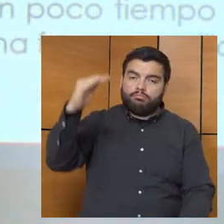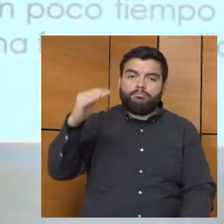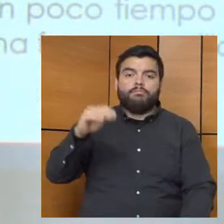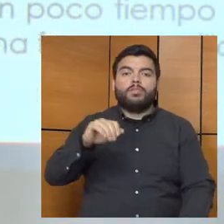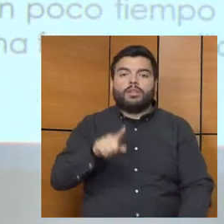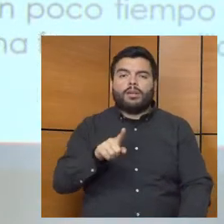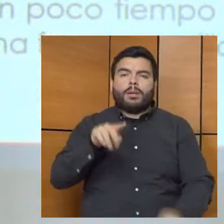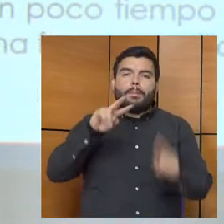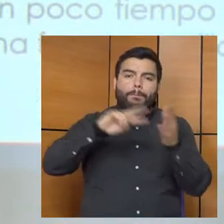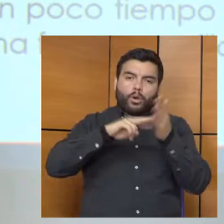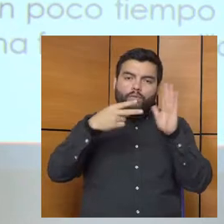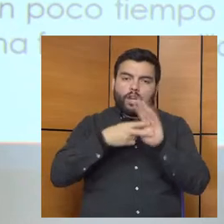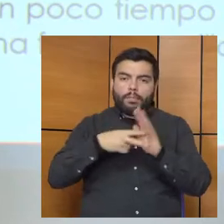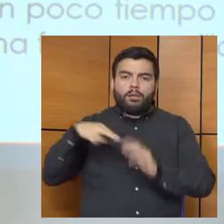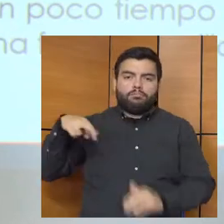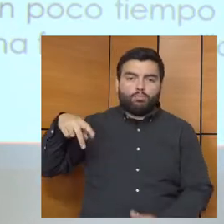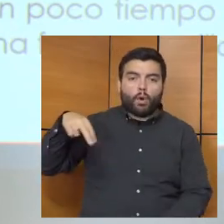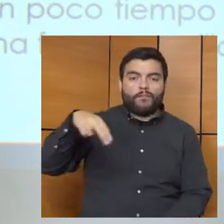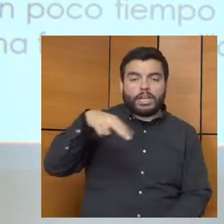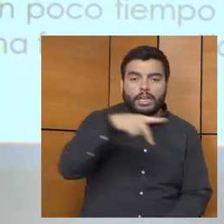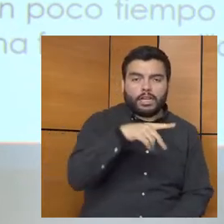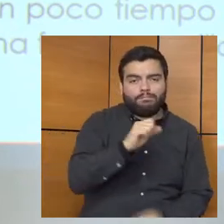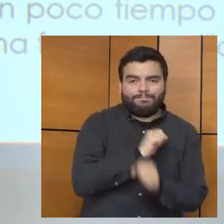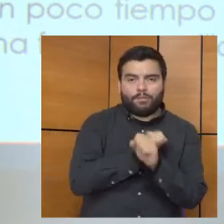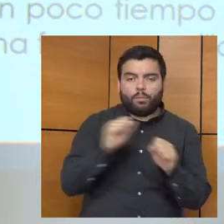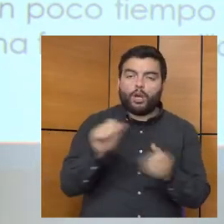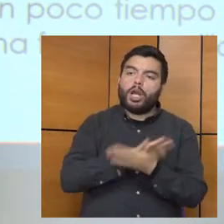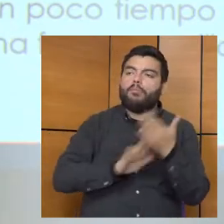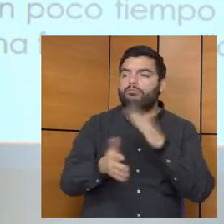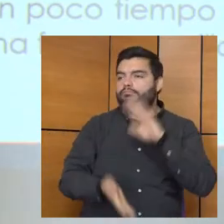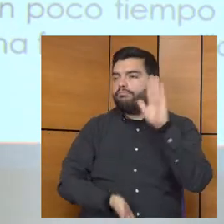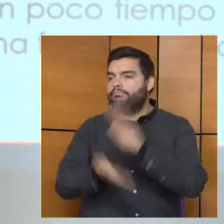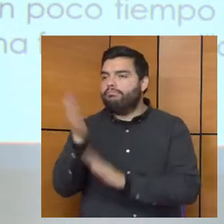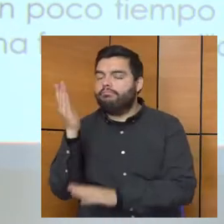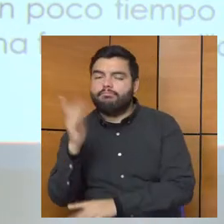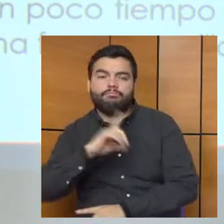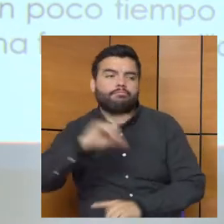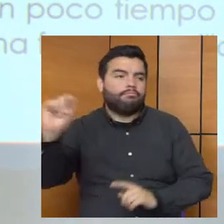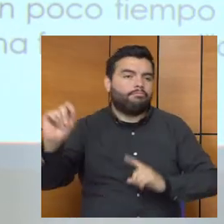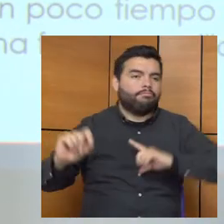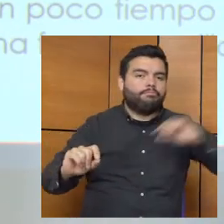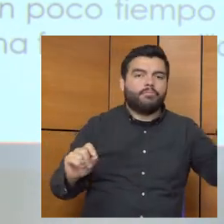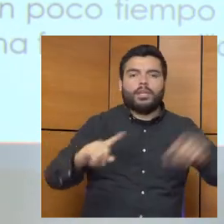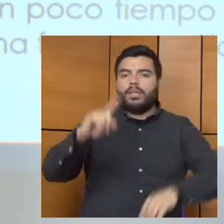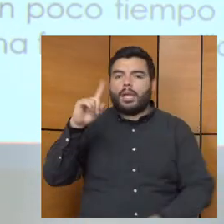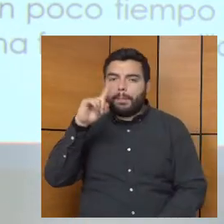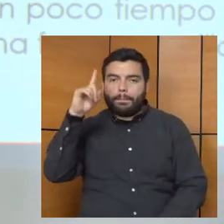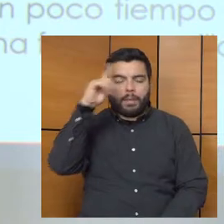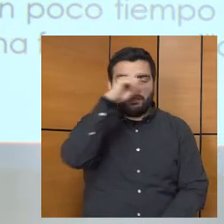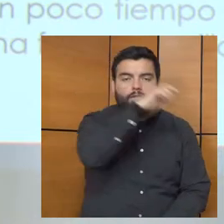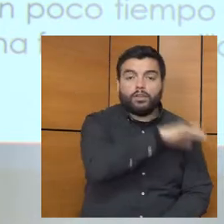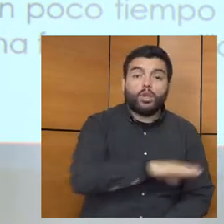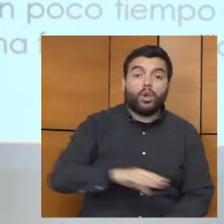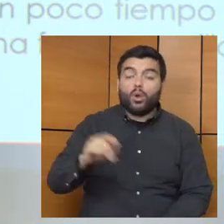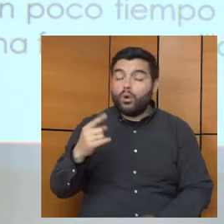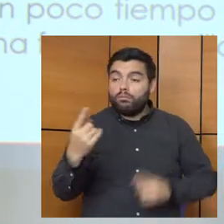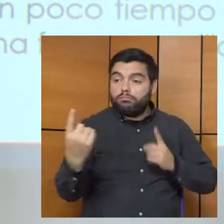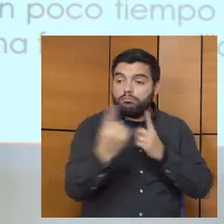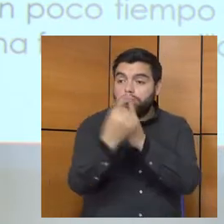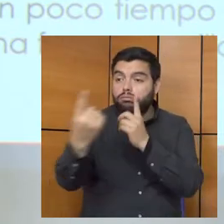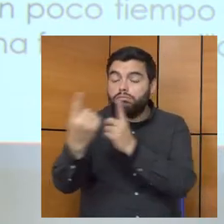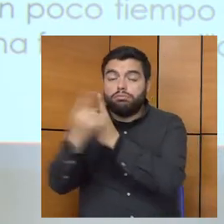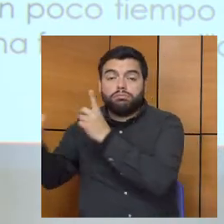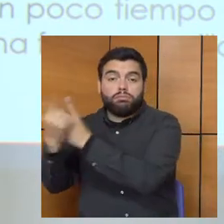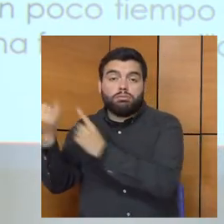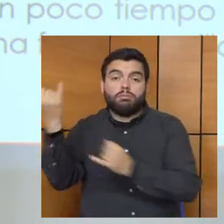pueden tener problemas de movilidad, por lo que salir, ir a un sitio a otro, pues les cuesta mucho más trabajo. Ver a los amigos